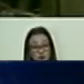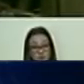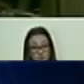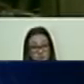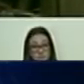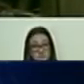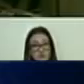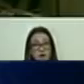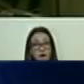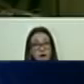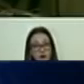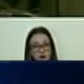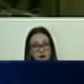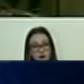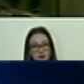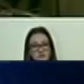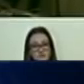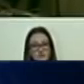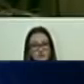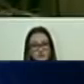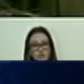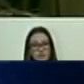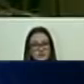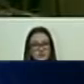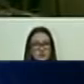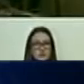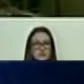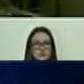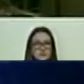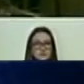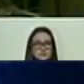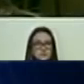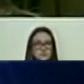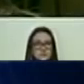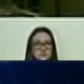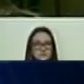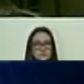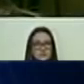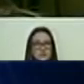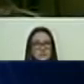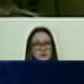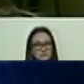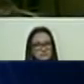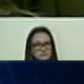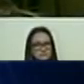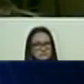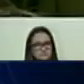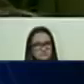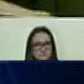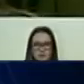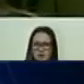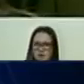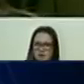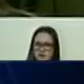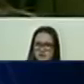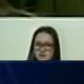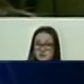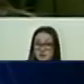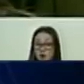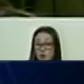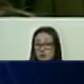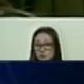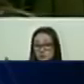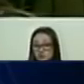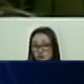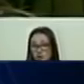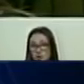existe violación del derecho internacional. Desde el punto de vista jurídico, ¿qué alternativas tiene Venezuela